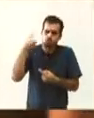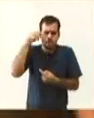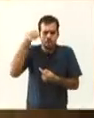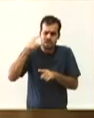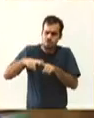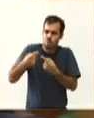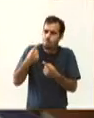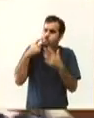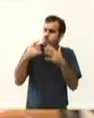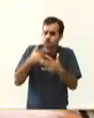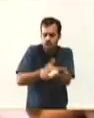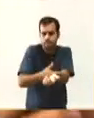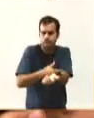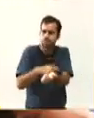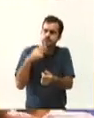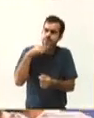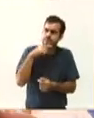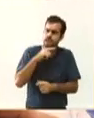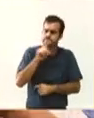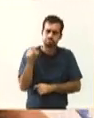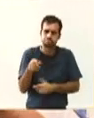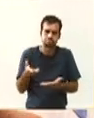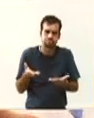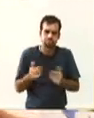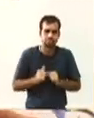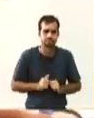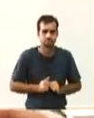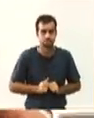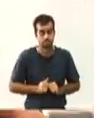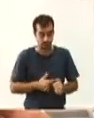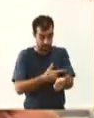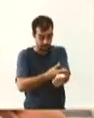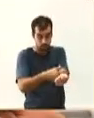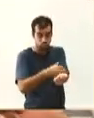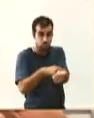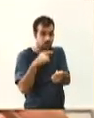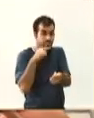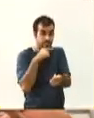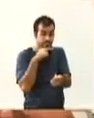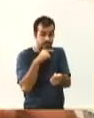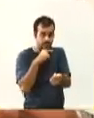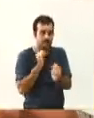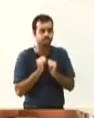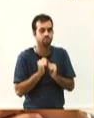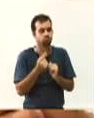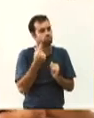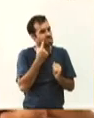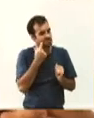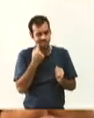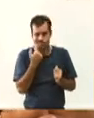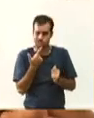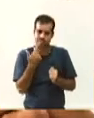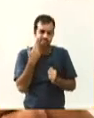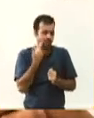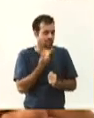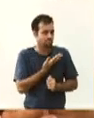sangre? Bueno, las donaciones de sangre, como bien han dicho muchos de los que ya han sido entrevistados, es un acto, primero que todo, altruista y que demuestra humanidad de las